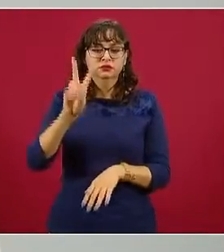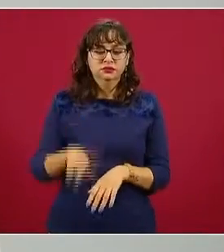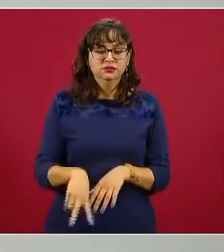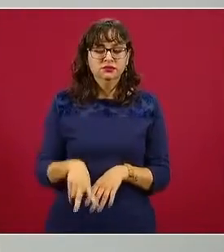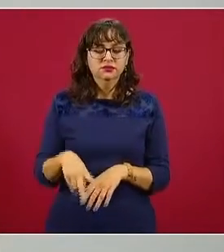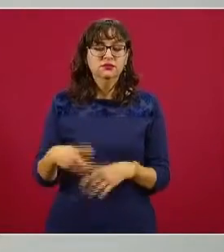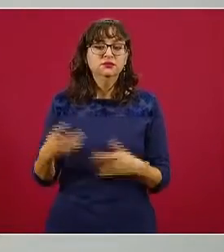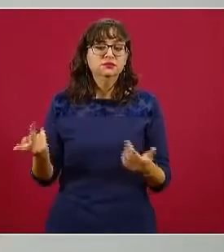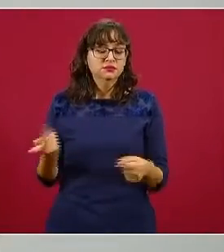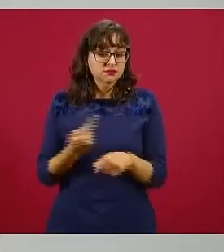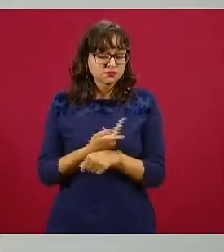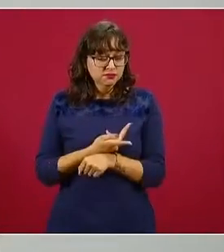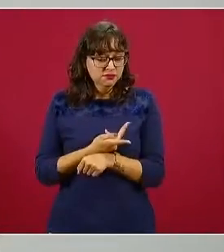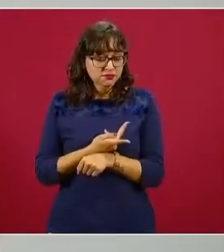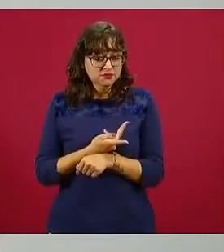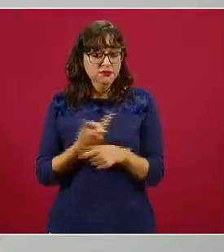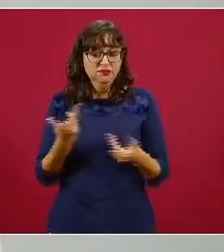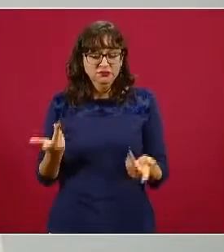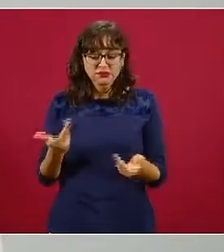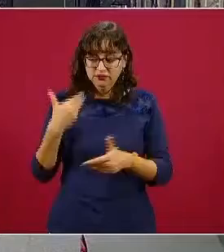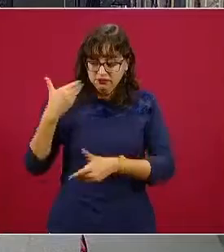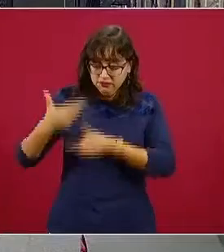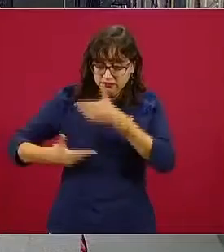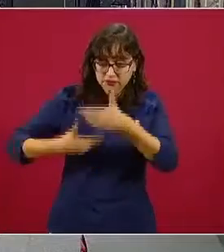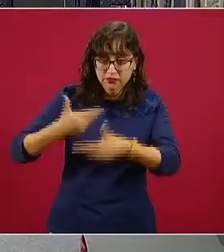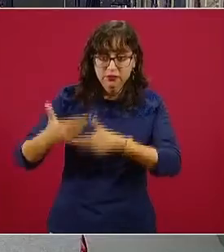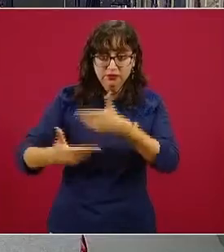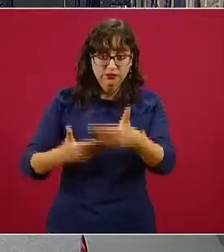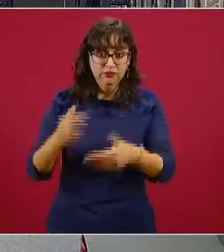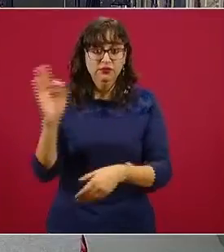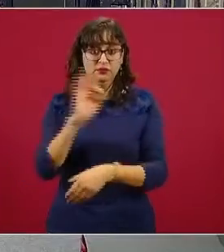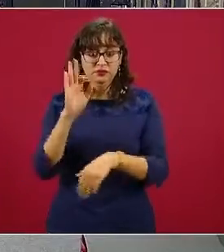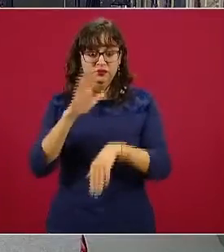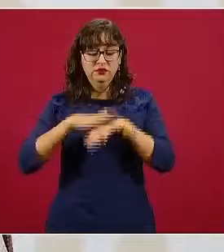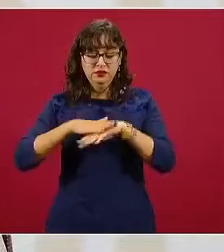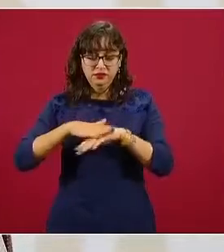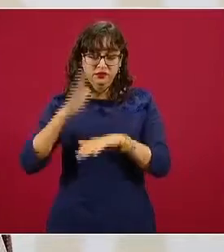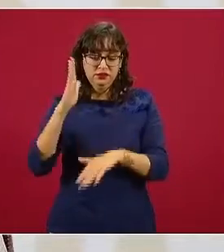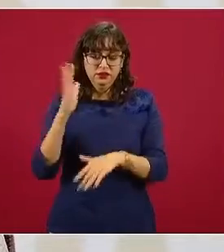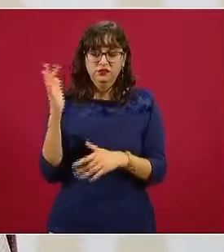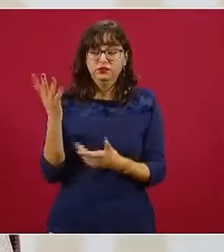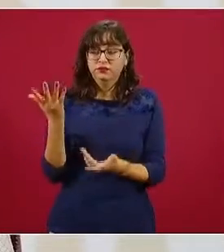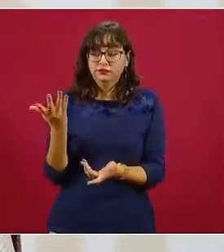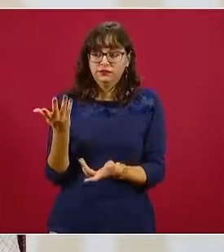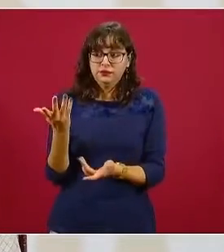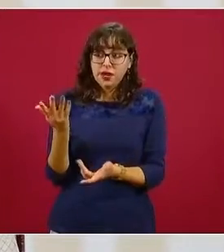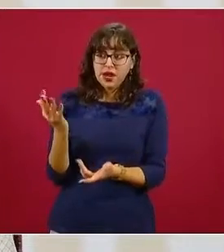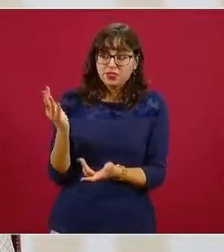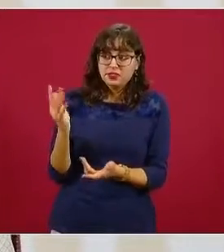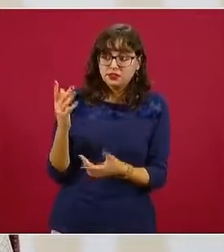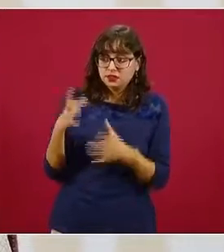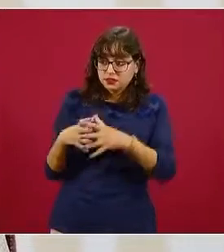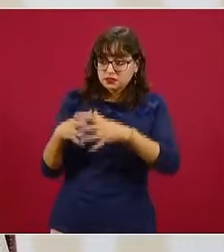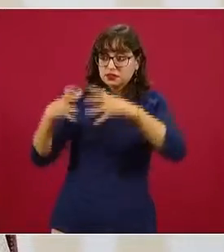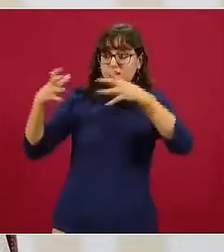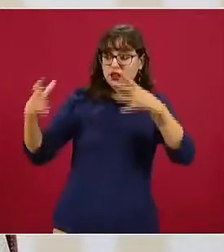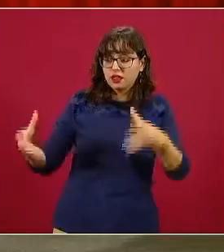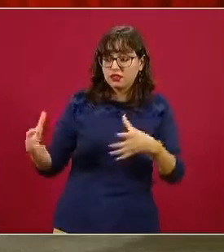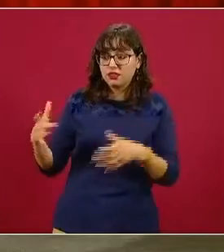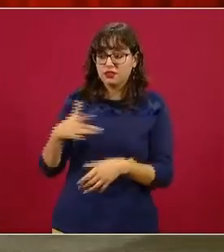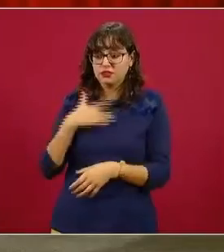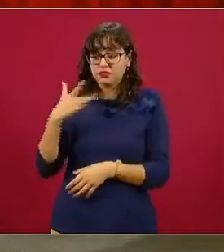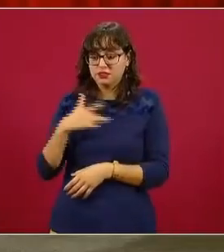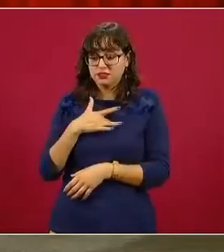de las consecuencias inmediatas que pudiéramos tener es que se incrementara el número de casos sospechosos al incrementar la sensibilidad